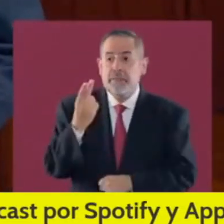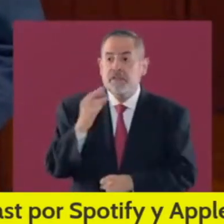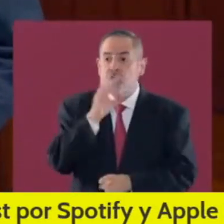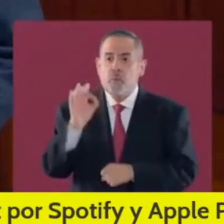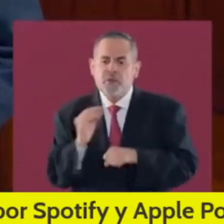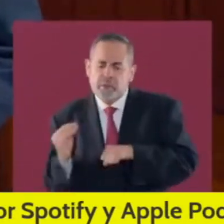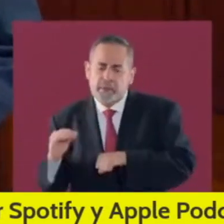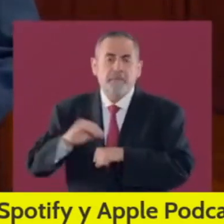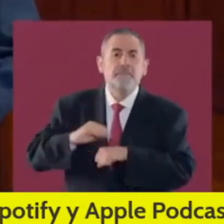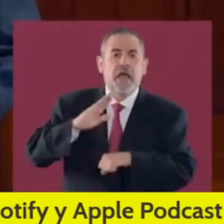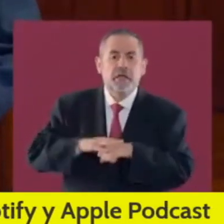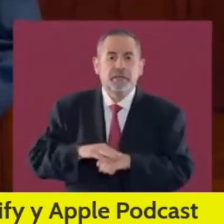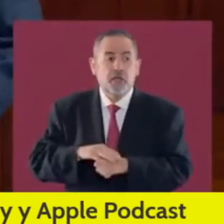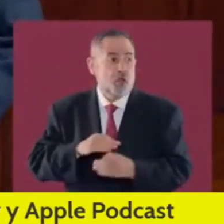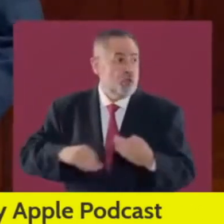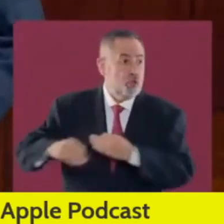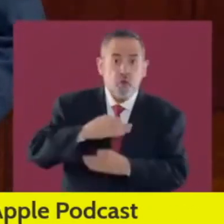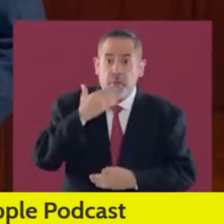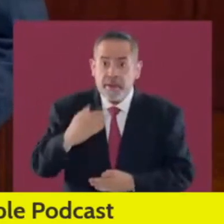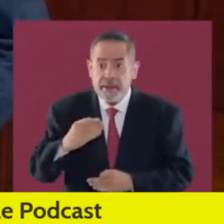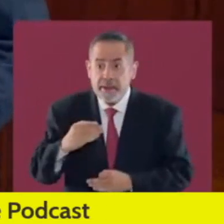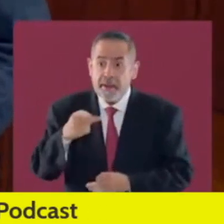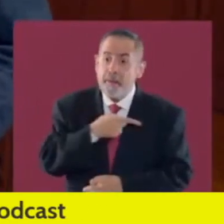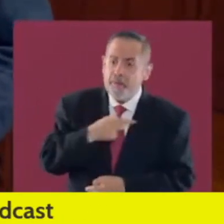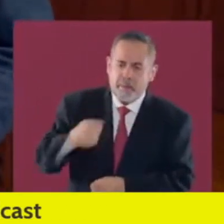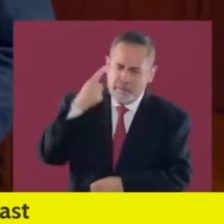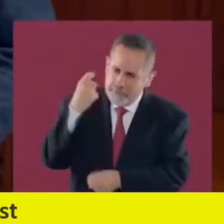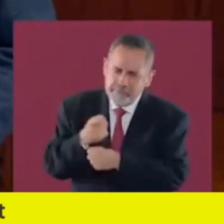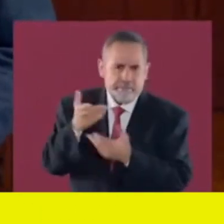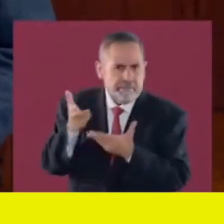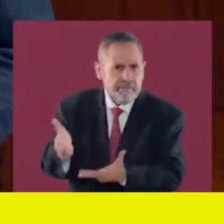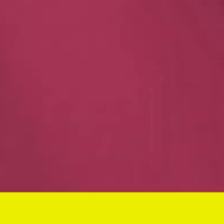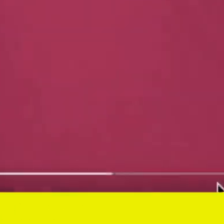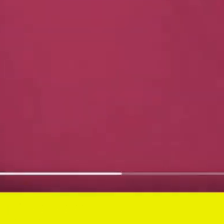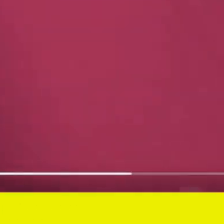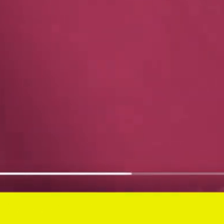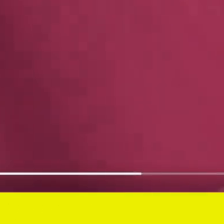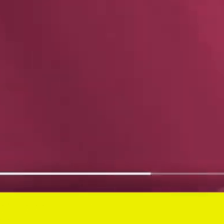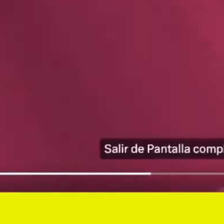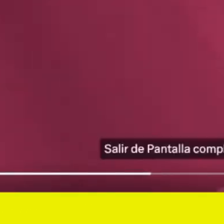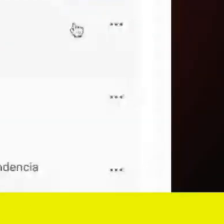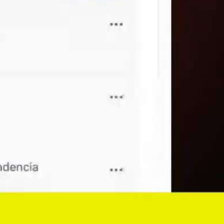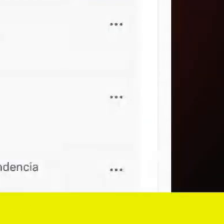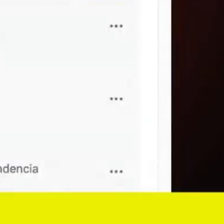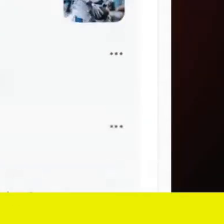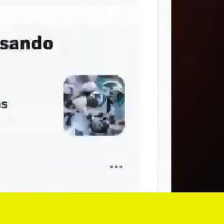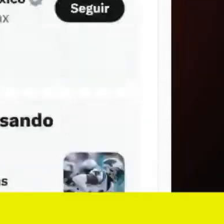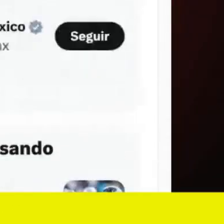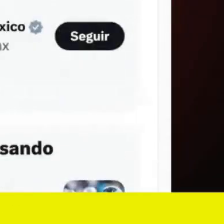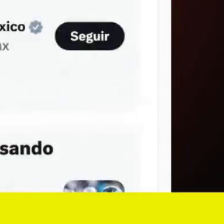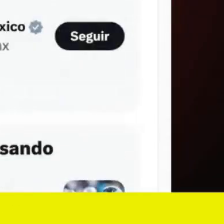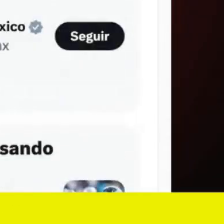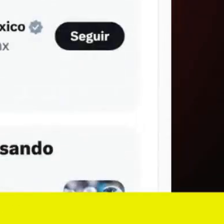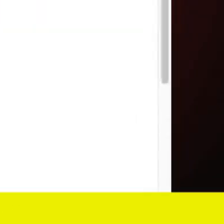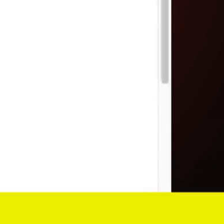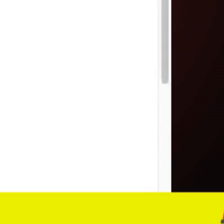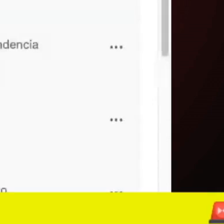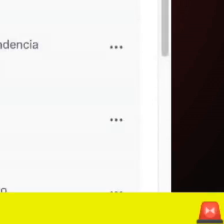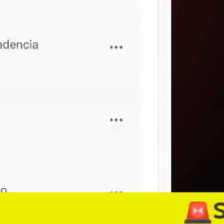pensión 25%. Por el bien de todos, primero los pobres. Quinto informe, Gobierno de